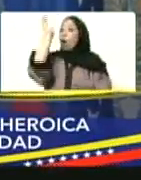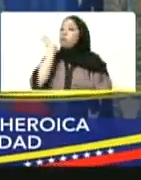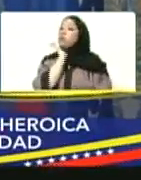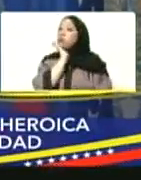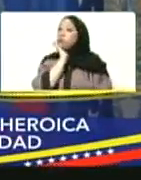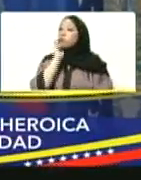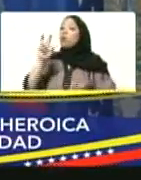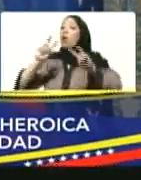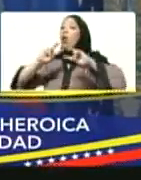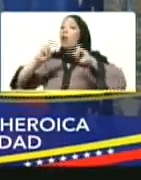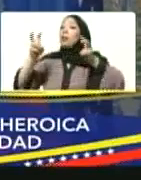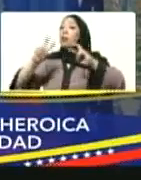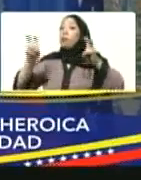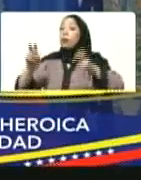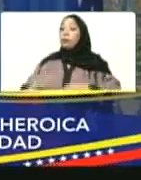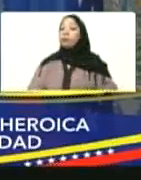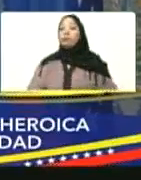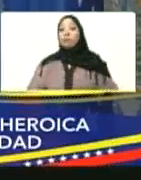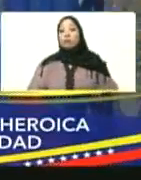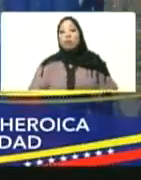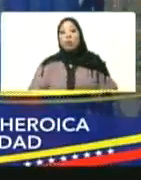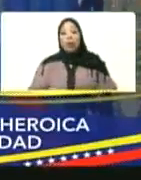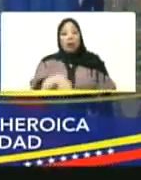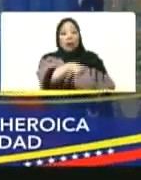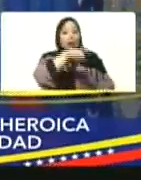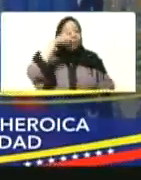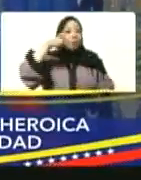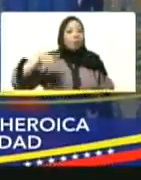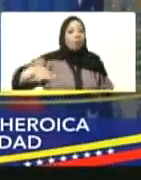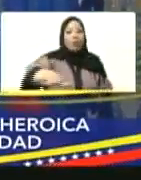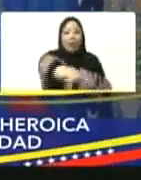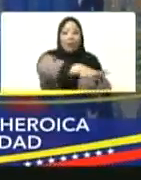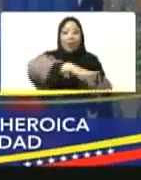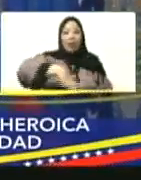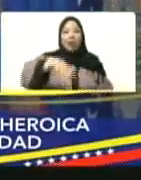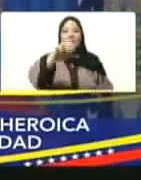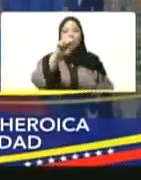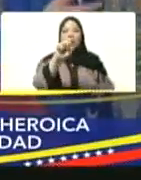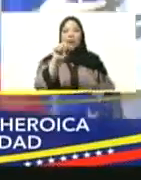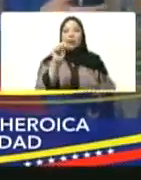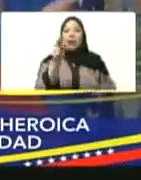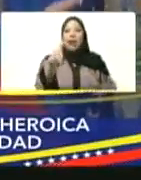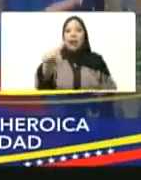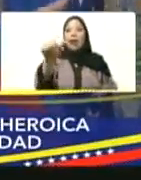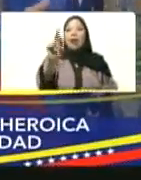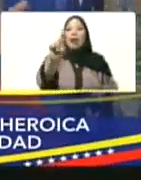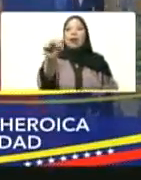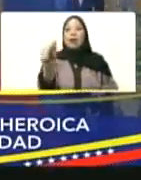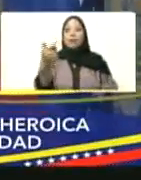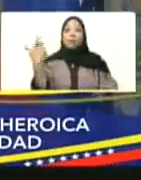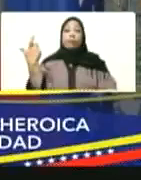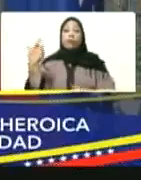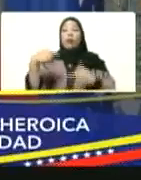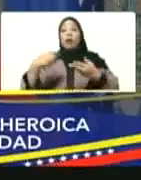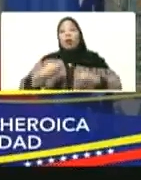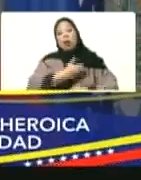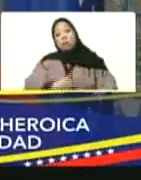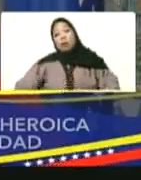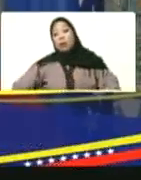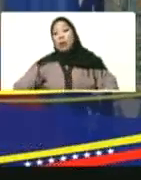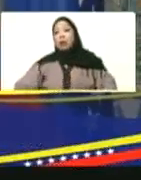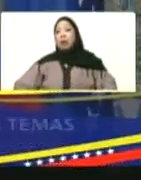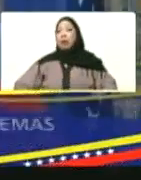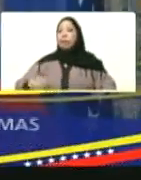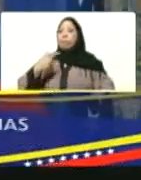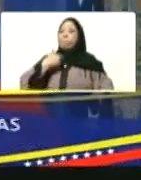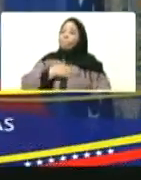tema del Sahara Occidental, le he expresado al presidente la